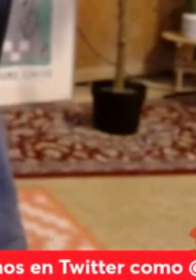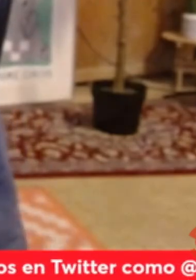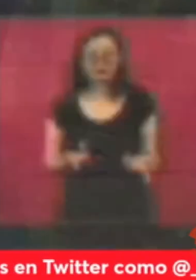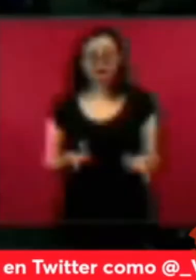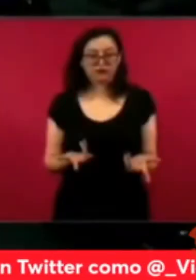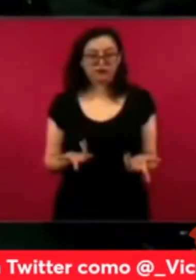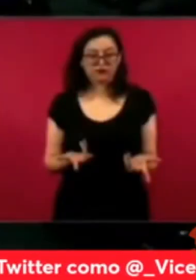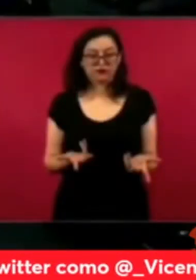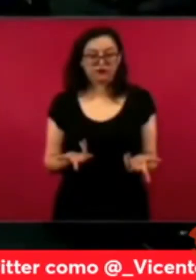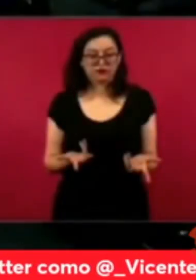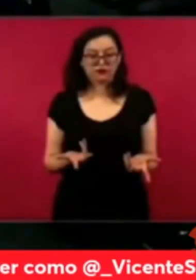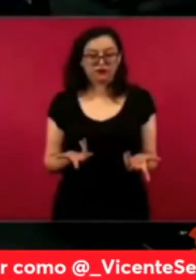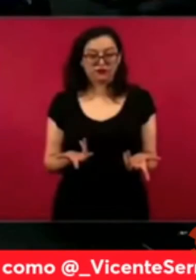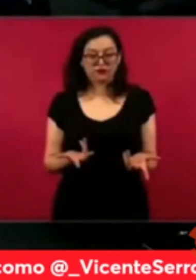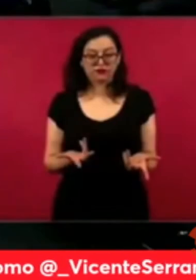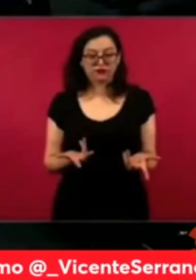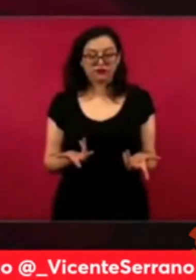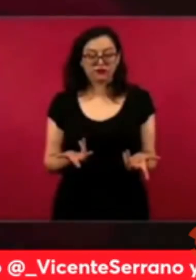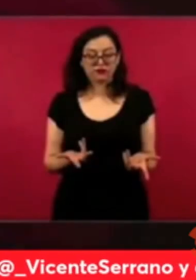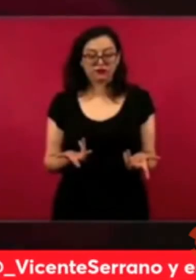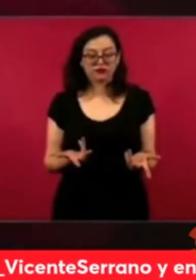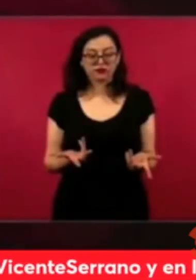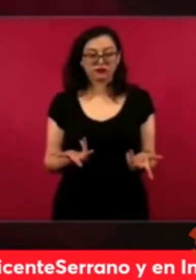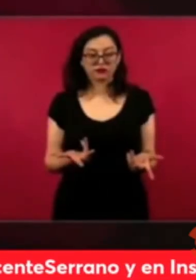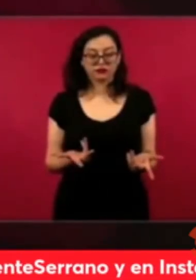Adelante, don David.